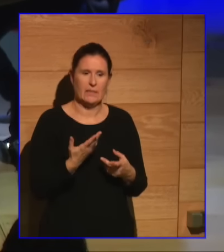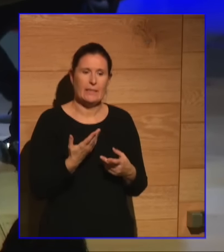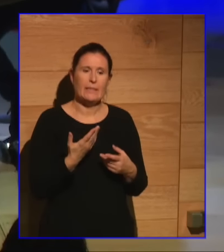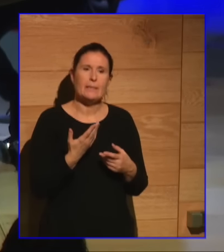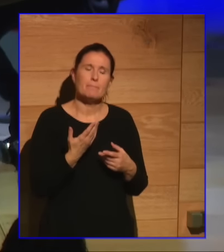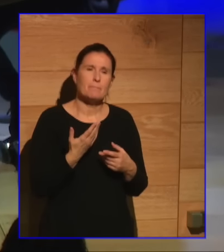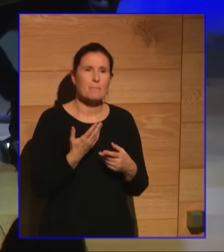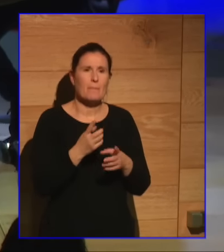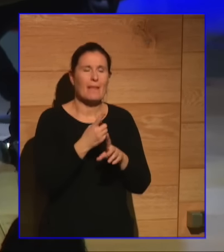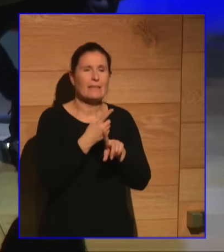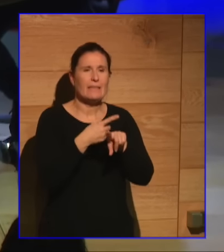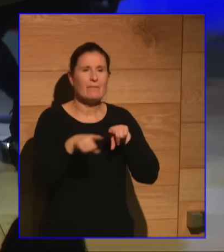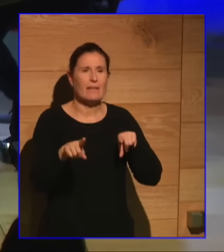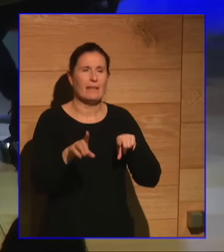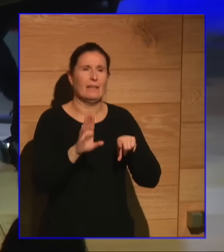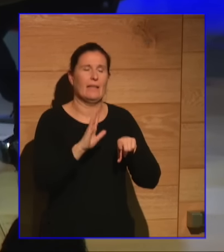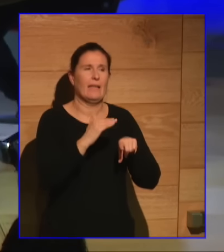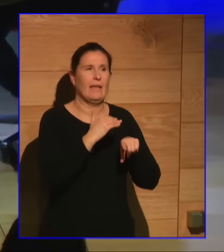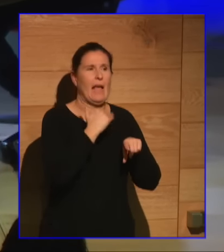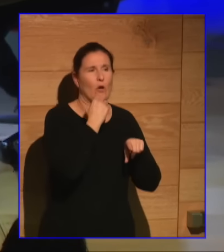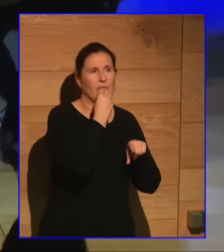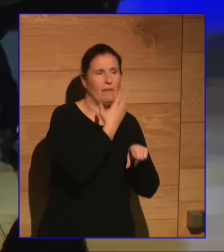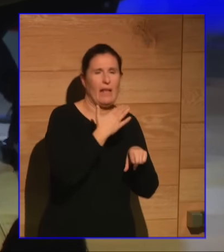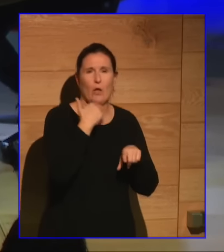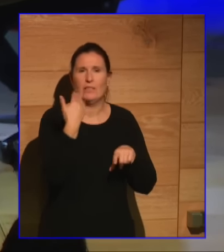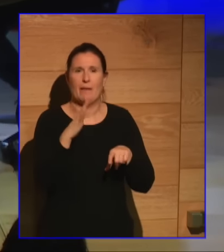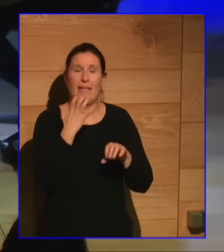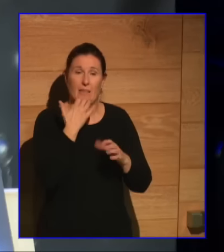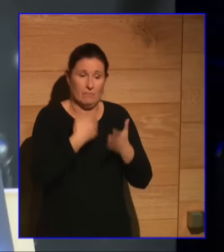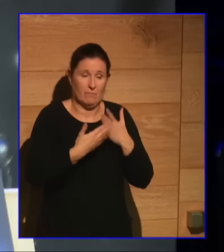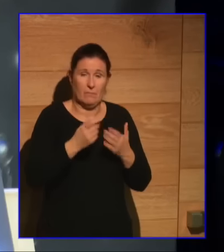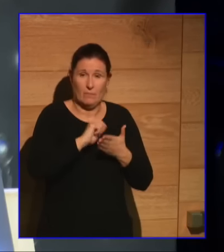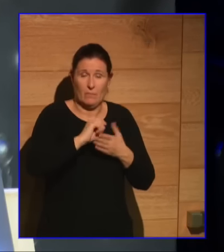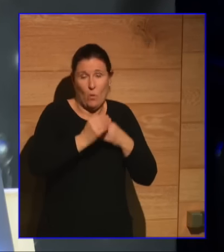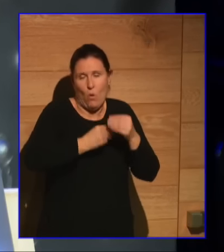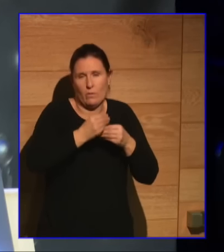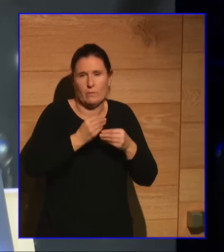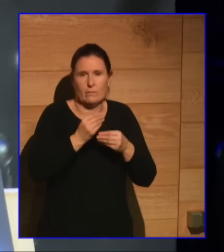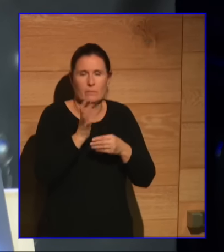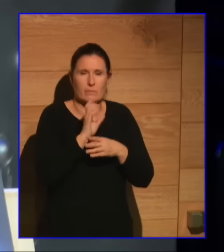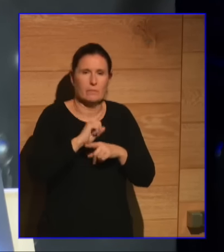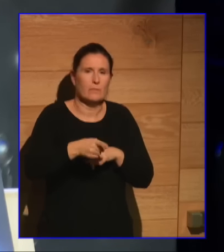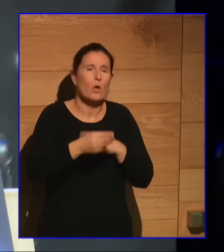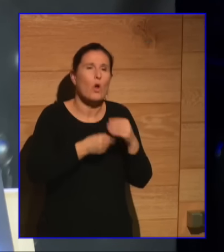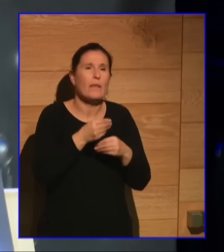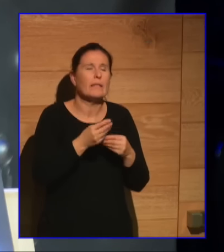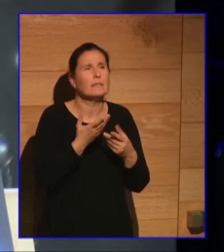Sucede que la diferencia entre algo que está bien o está mal, cuando lo hace un gran autor, es muy delicuescente,